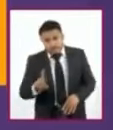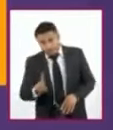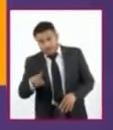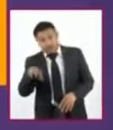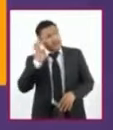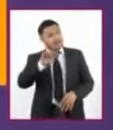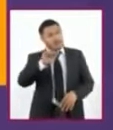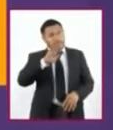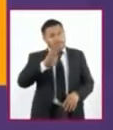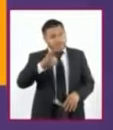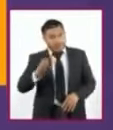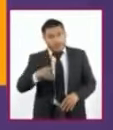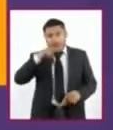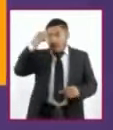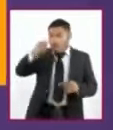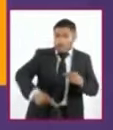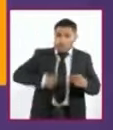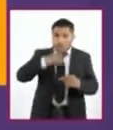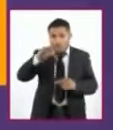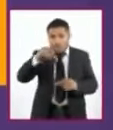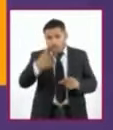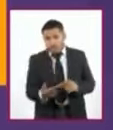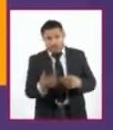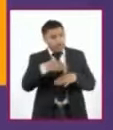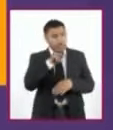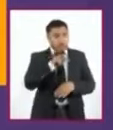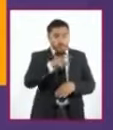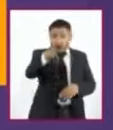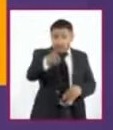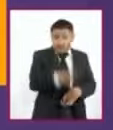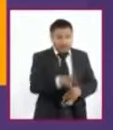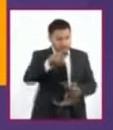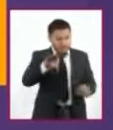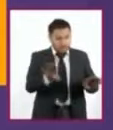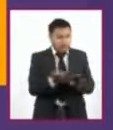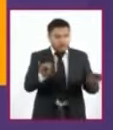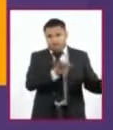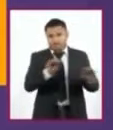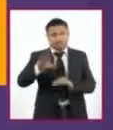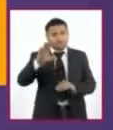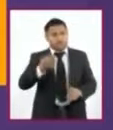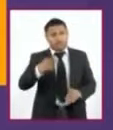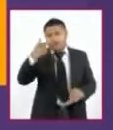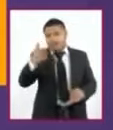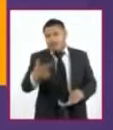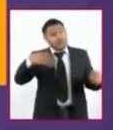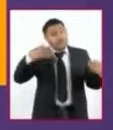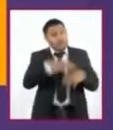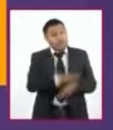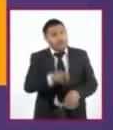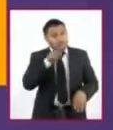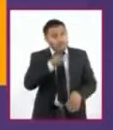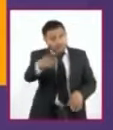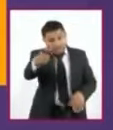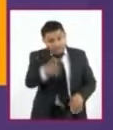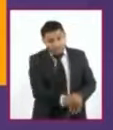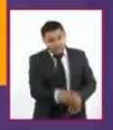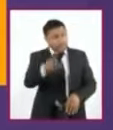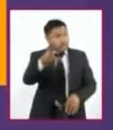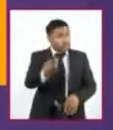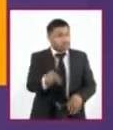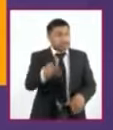grados con respecto al punto X. No es un movimiento de rotación de 90 grados con respecto al punto X. Veamos